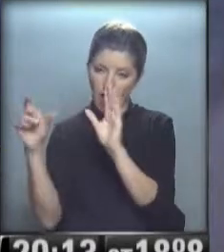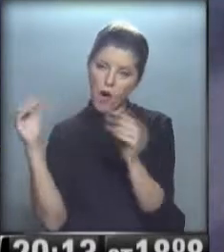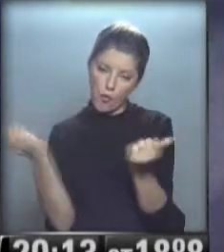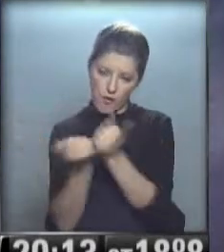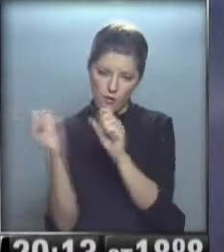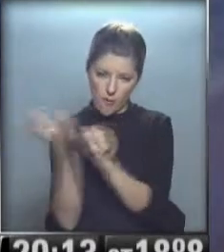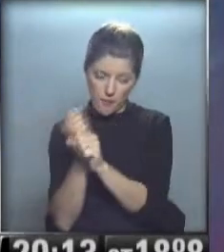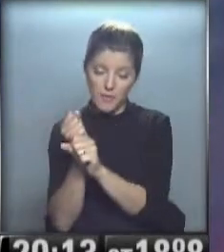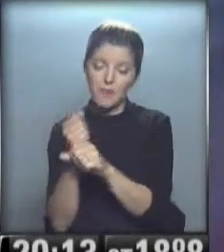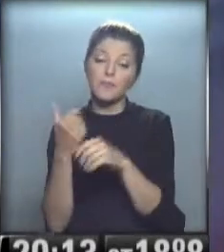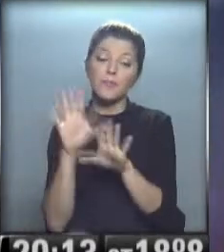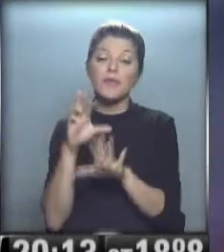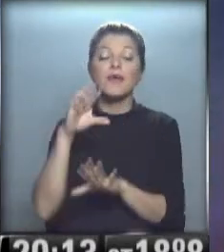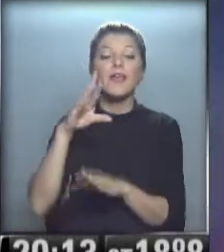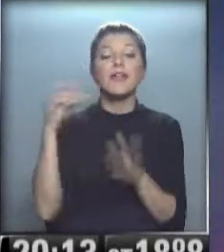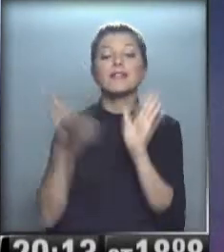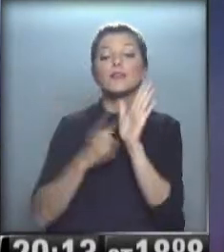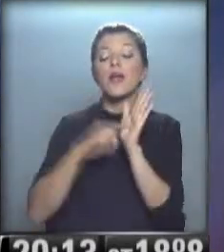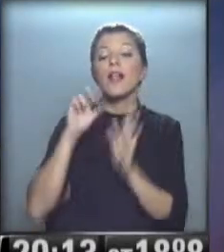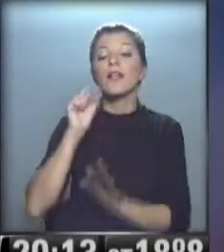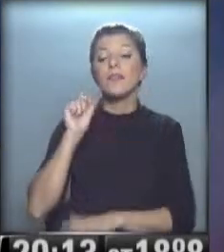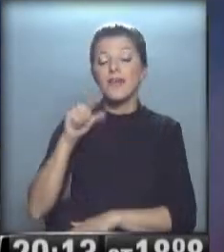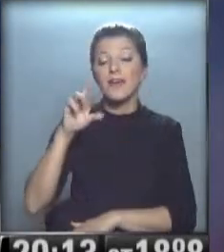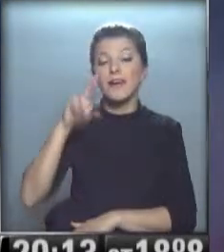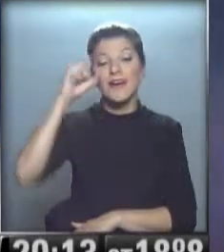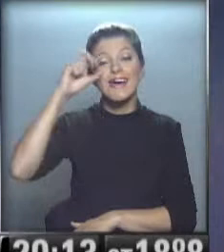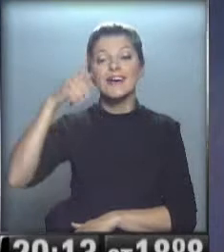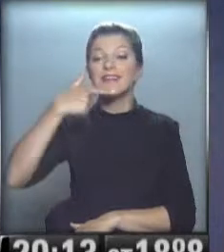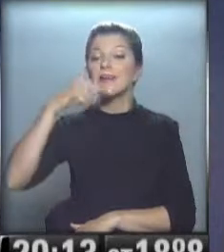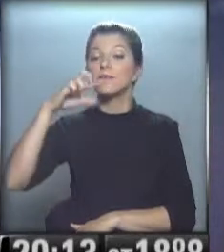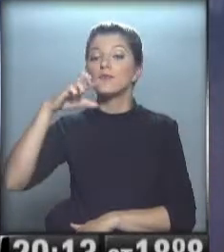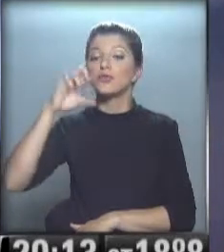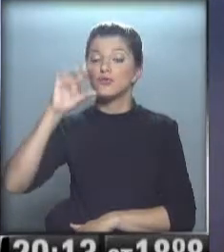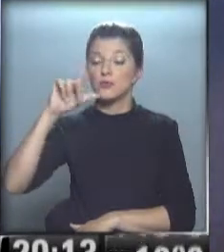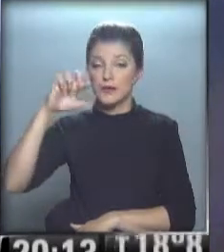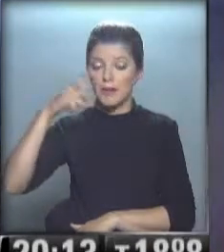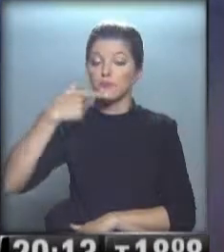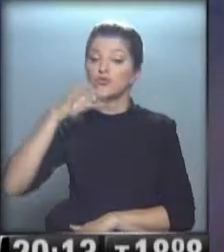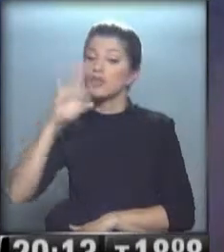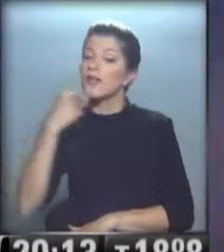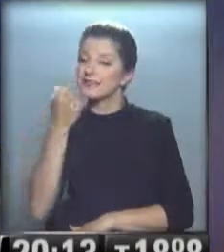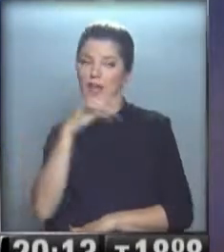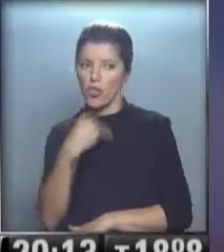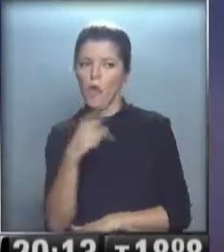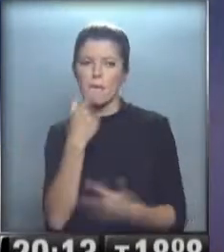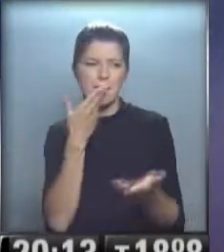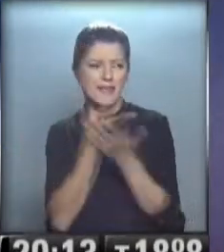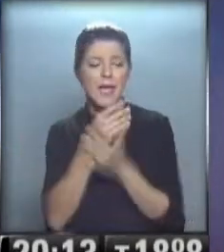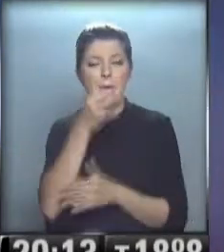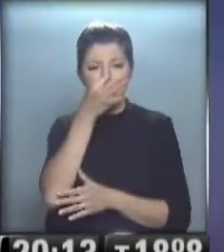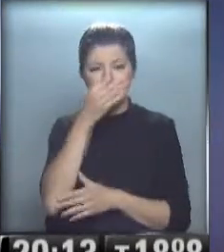Brufau, titular de Repsol, que era el que más se oponía, que pedía 15.000 millones de euros, es decir, 20.000 millones de dólares